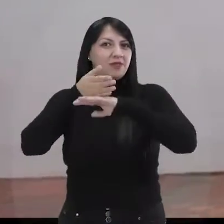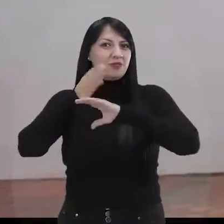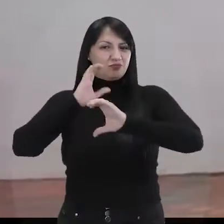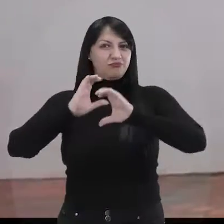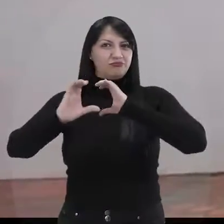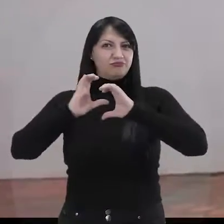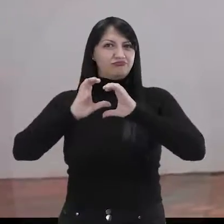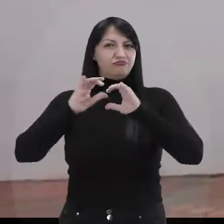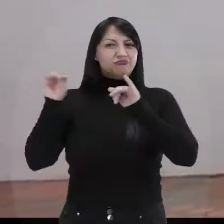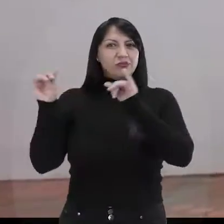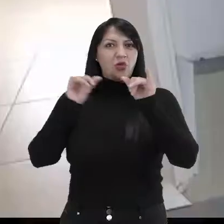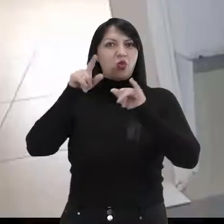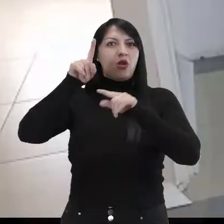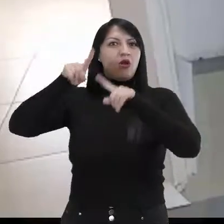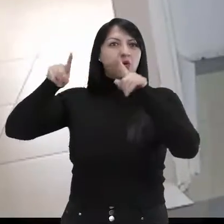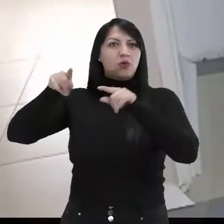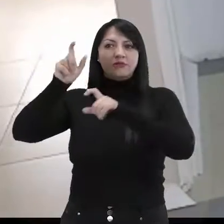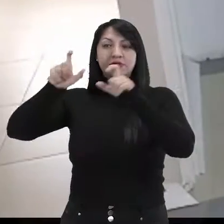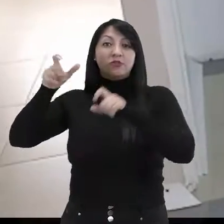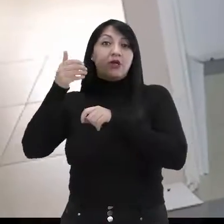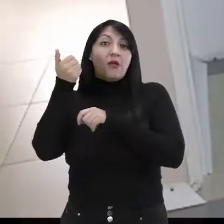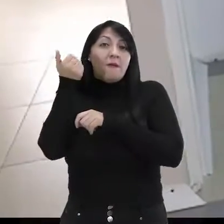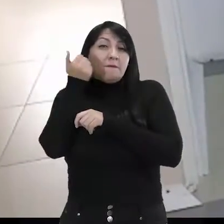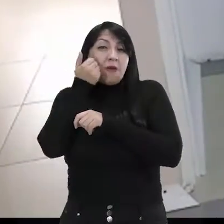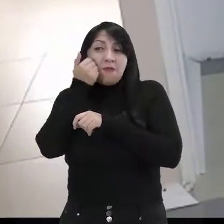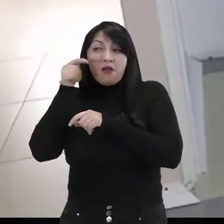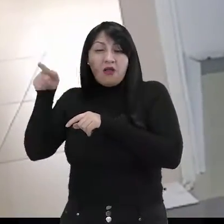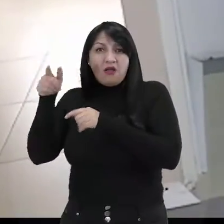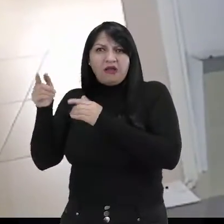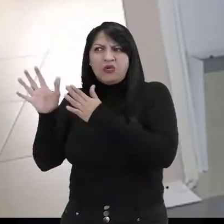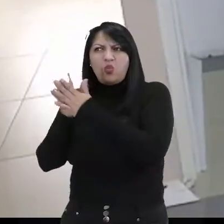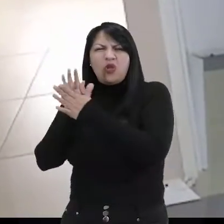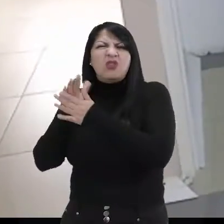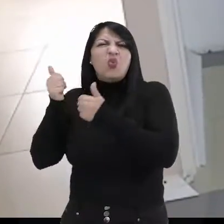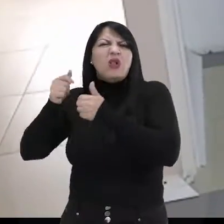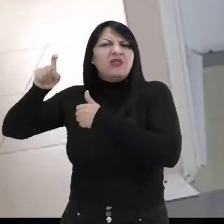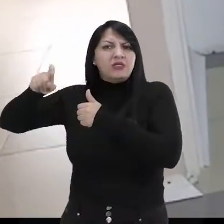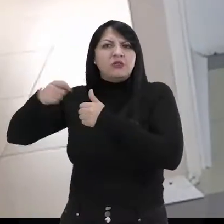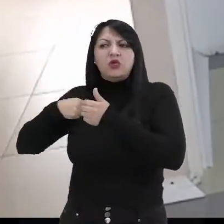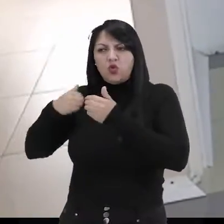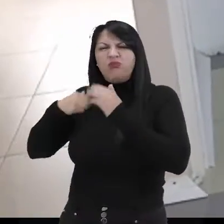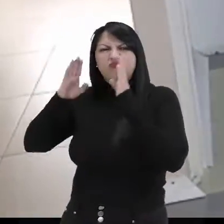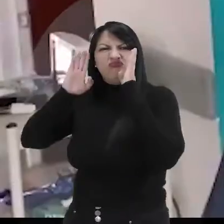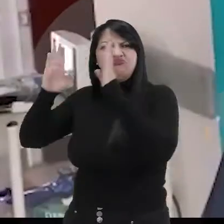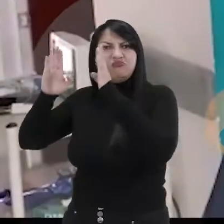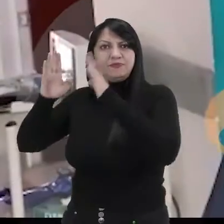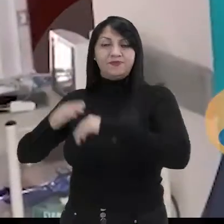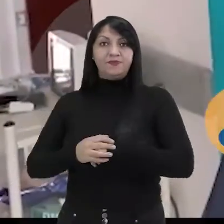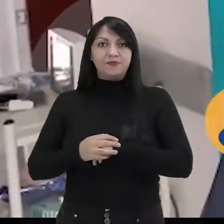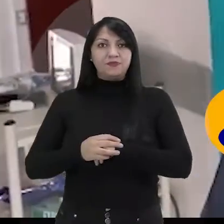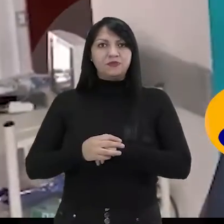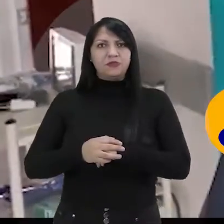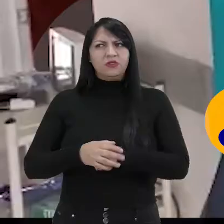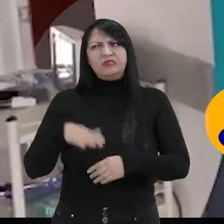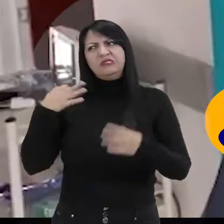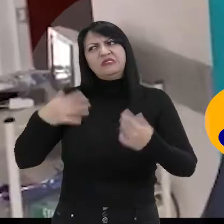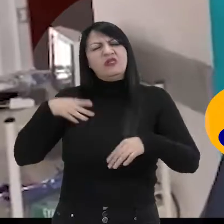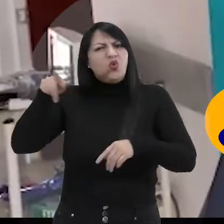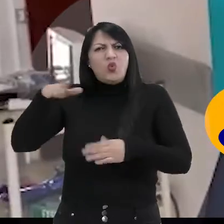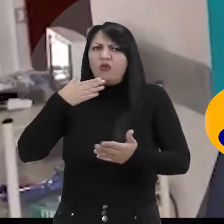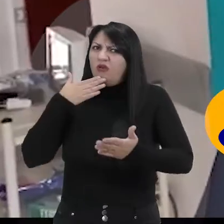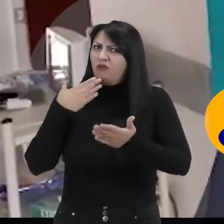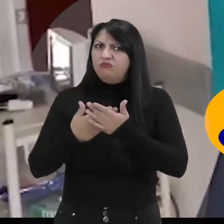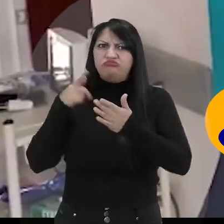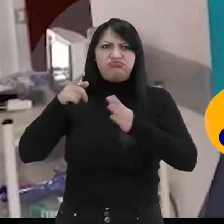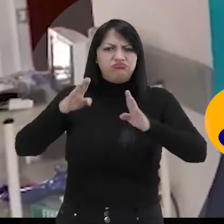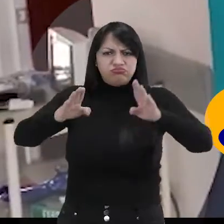los medios, a la referencia de los mismos pacientes, hemos tenido una gran acogida. Puerto Salud pues, nos ha apoyado y nos ha brindado en